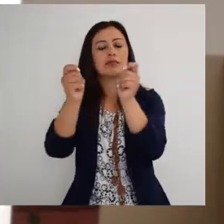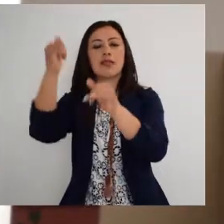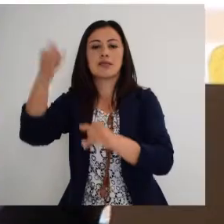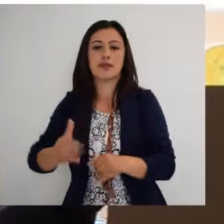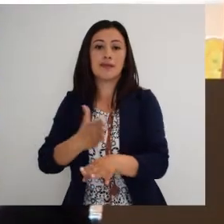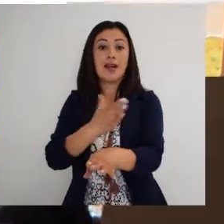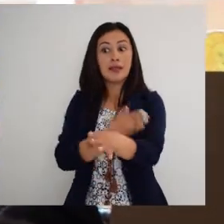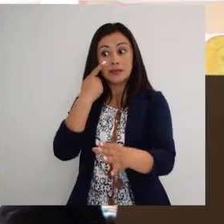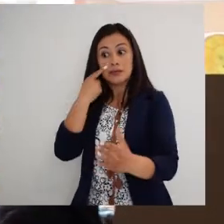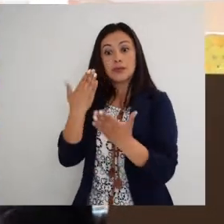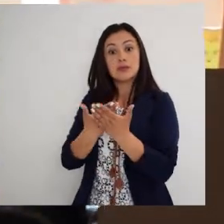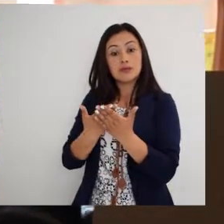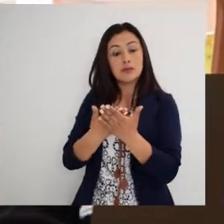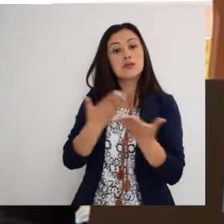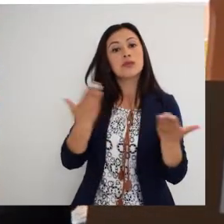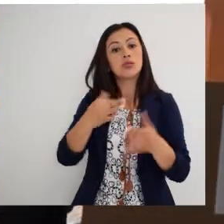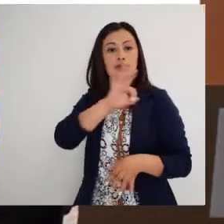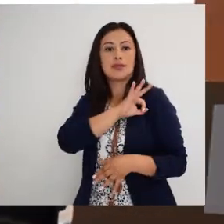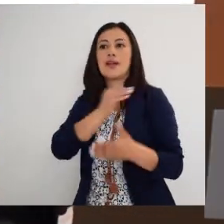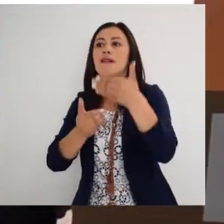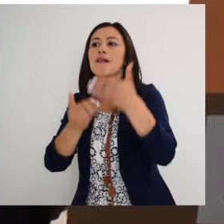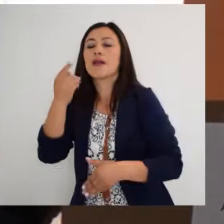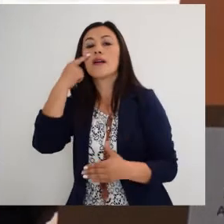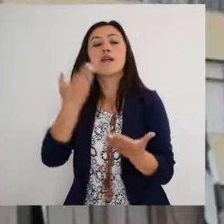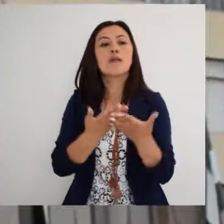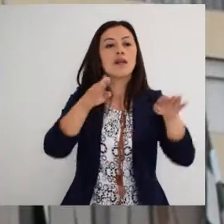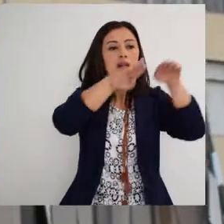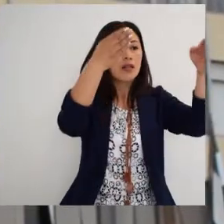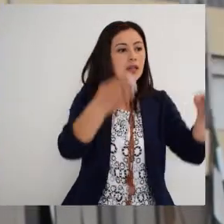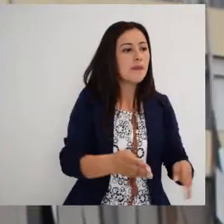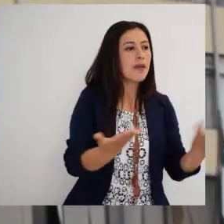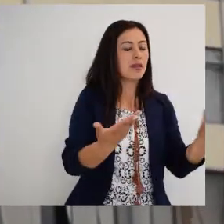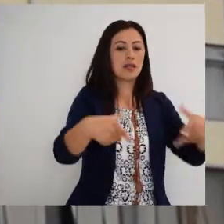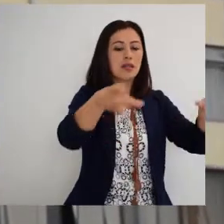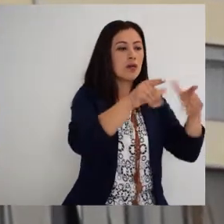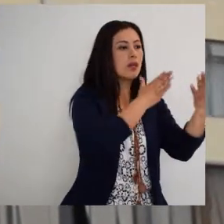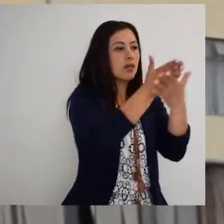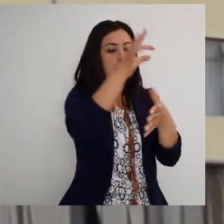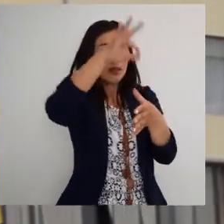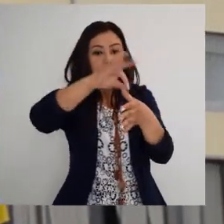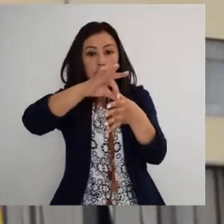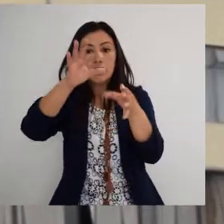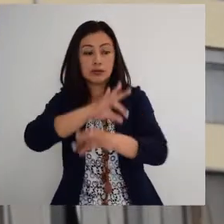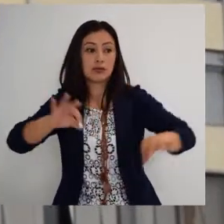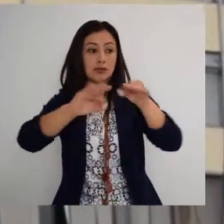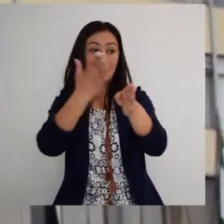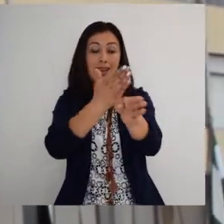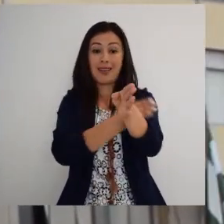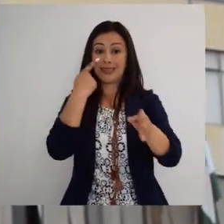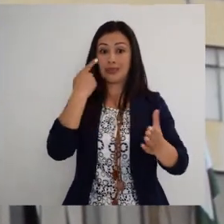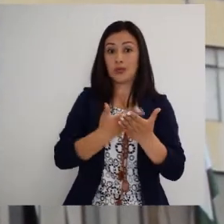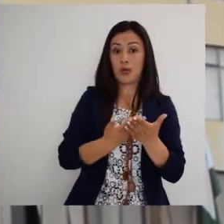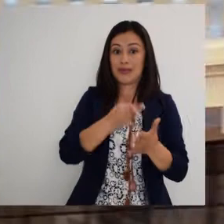lo que es el simulacro que se va a adelantar el próximo sábado en cada uno de los puestos de votación, lo mismo que en el sitio que ha sido escogido